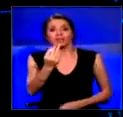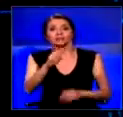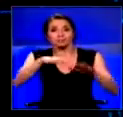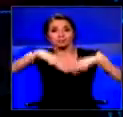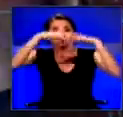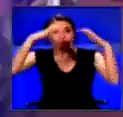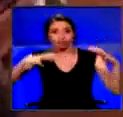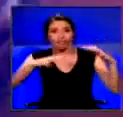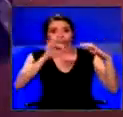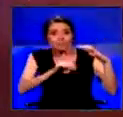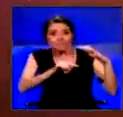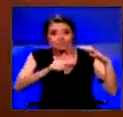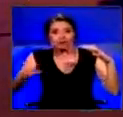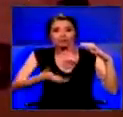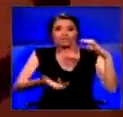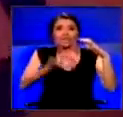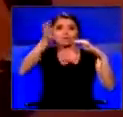cerro.